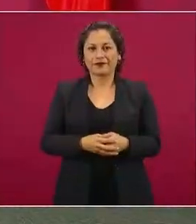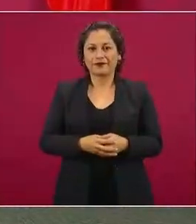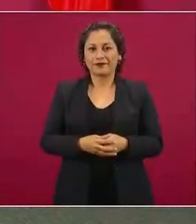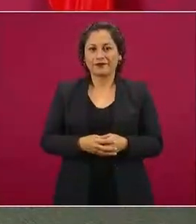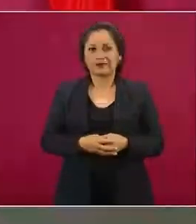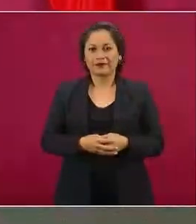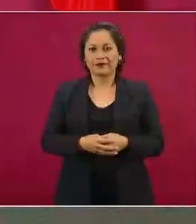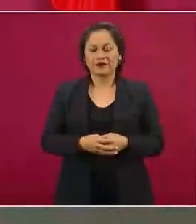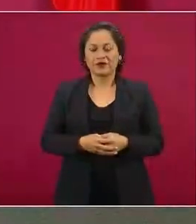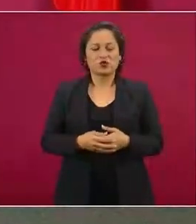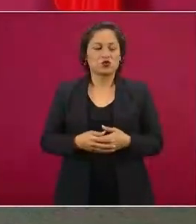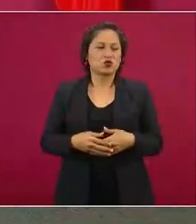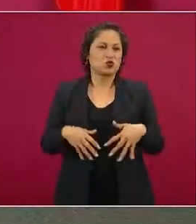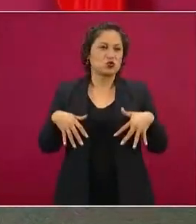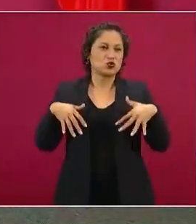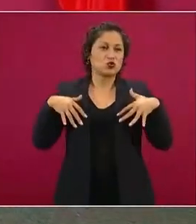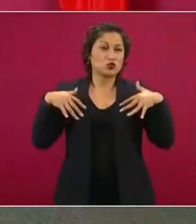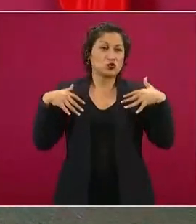tanto el